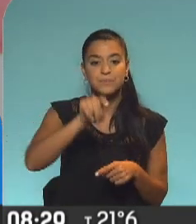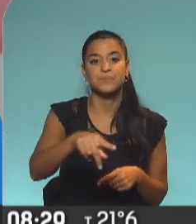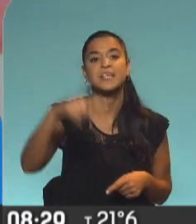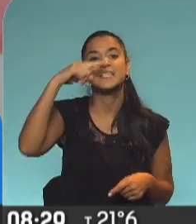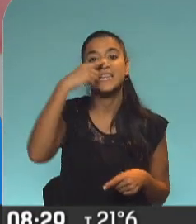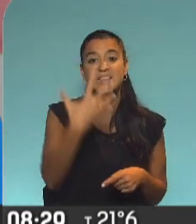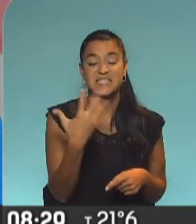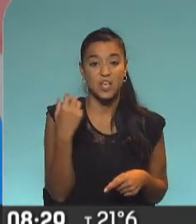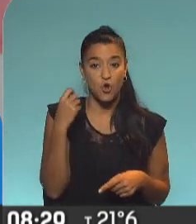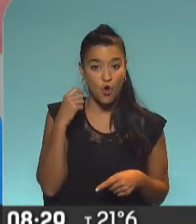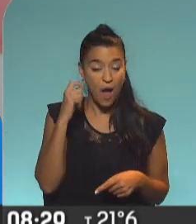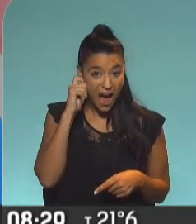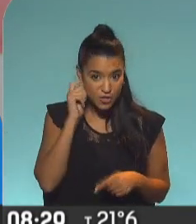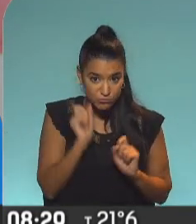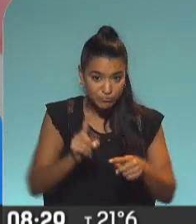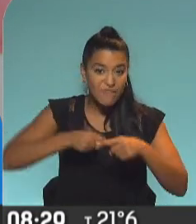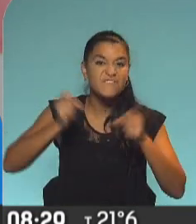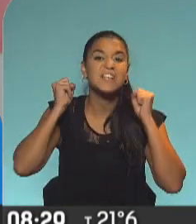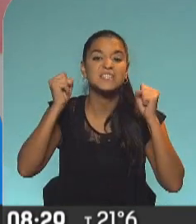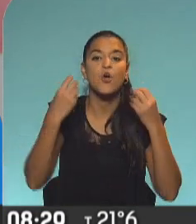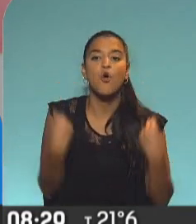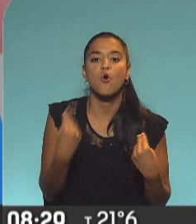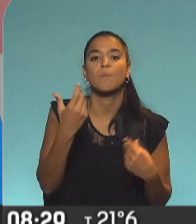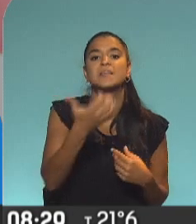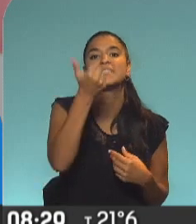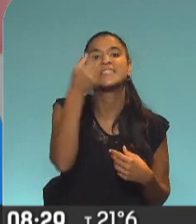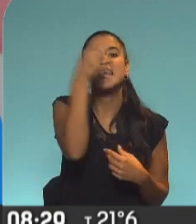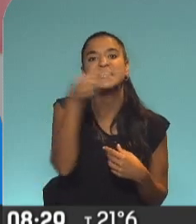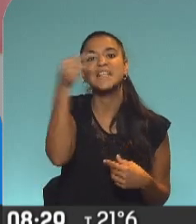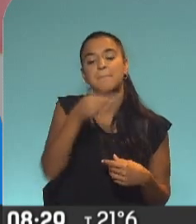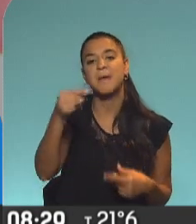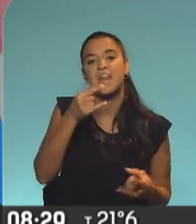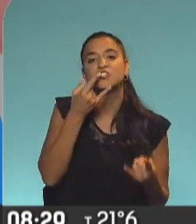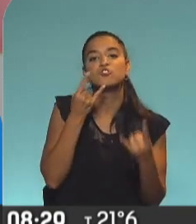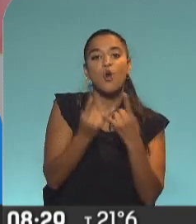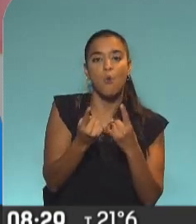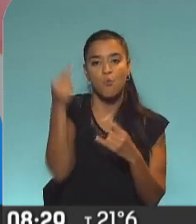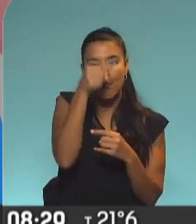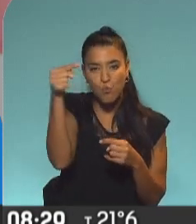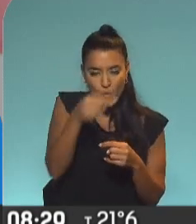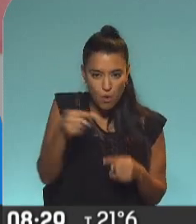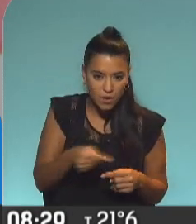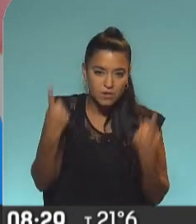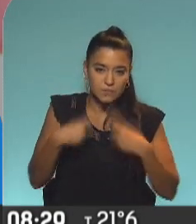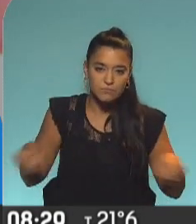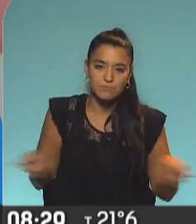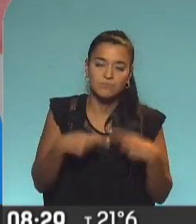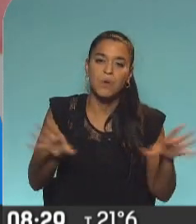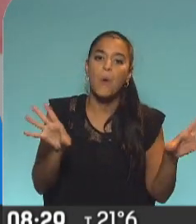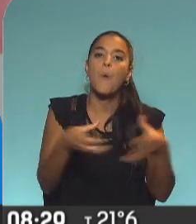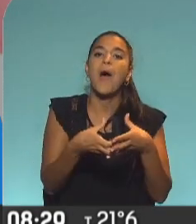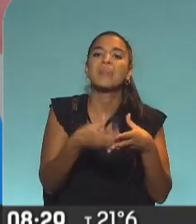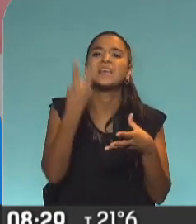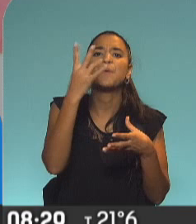75 años. Lo celebró con 6 semanas de shows consecutivos, tocando con más de 20 bandas